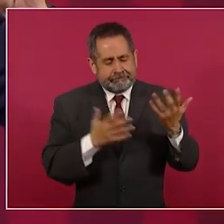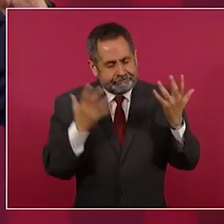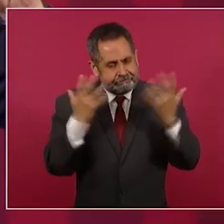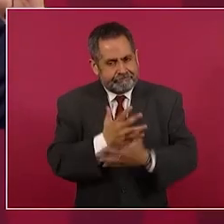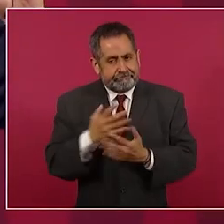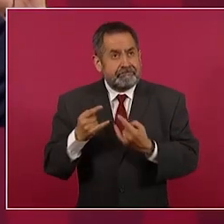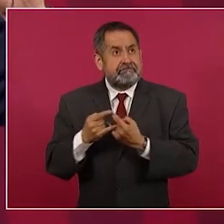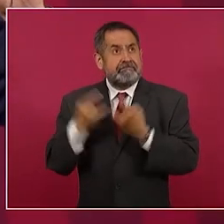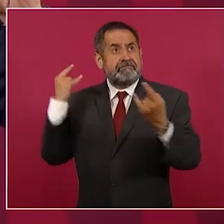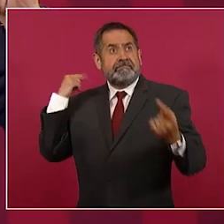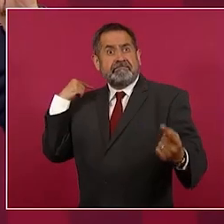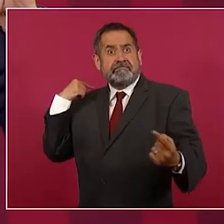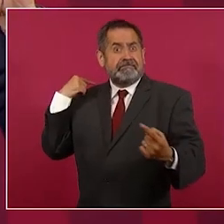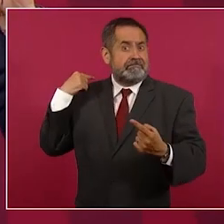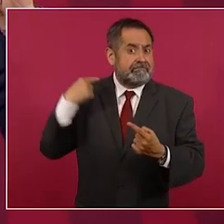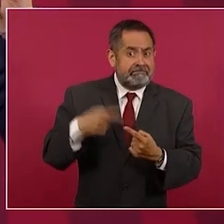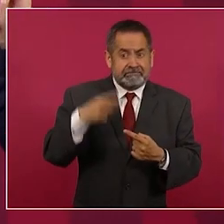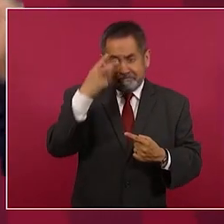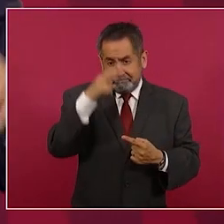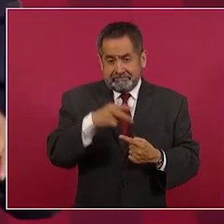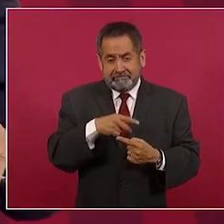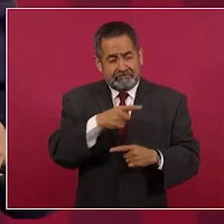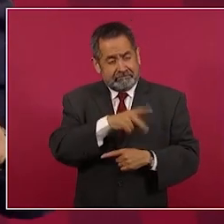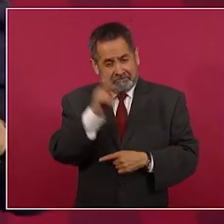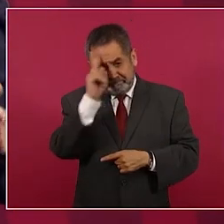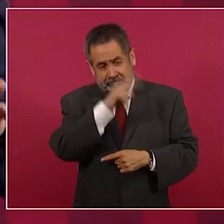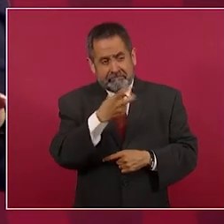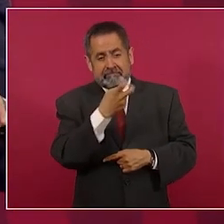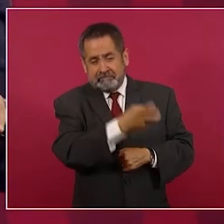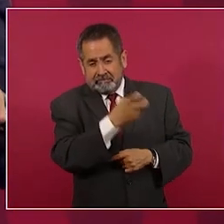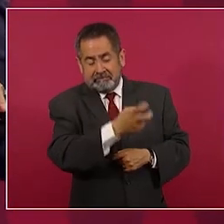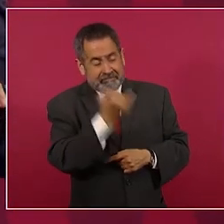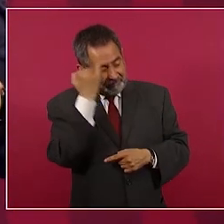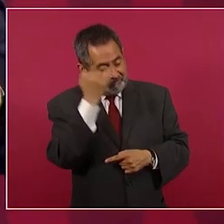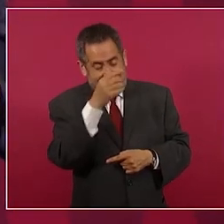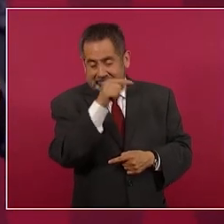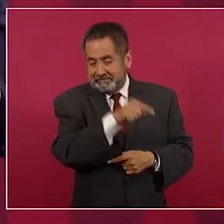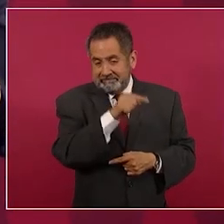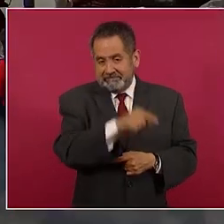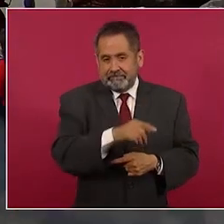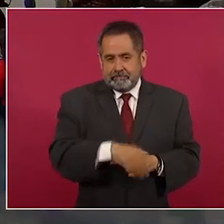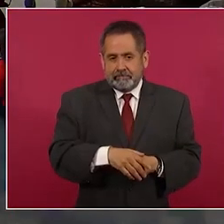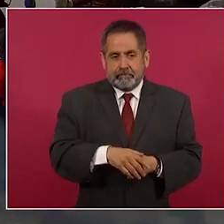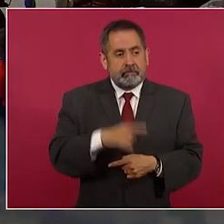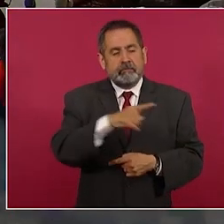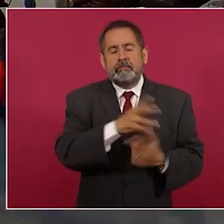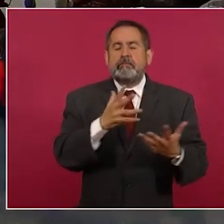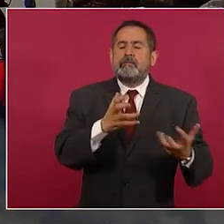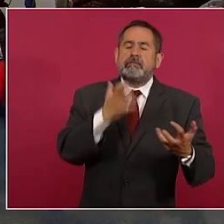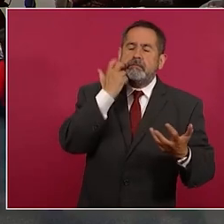la historia de México. Ese pensamiento. Y eso es lo que añoran.